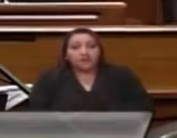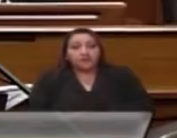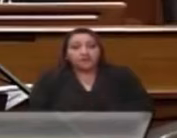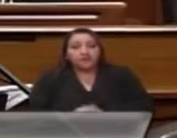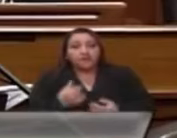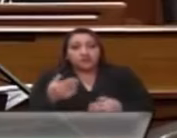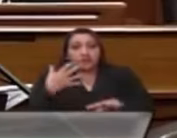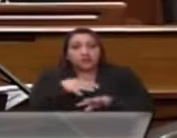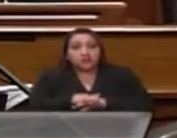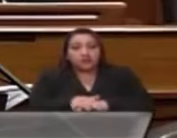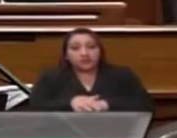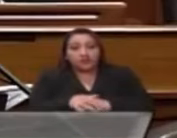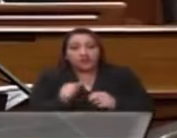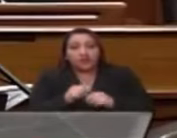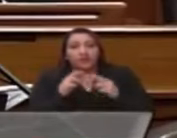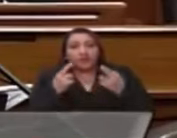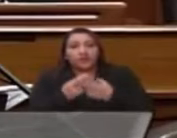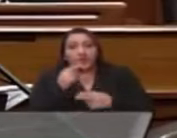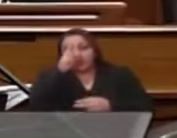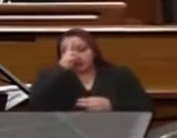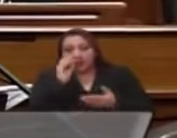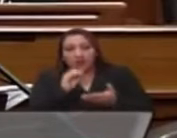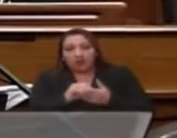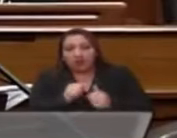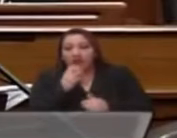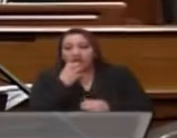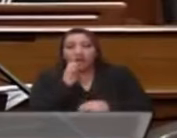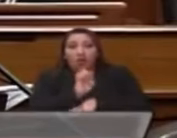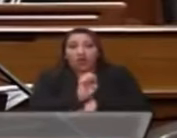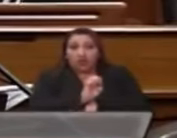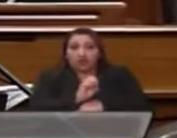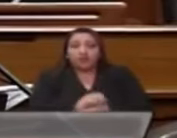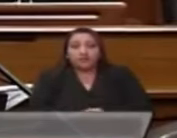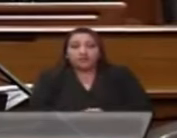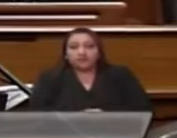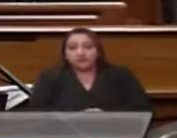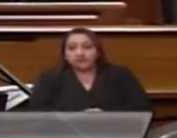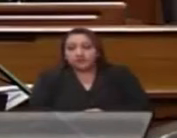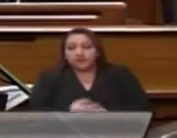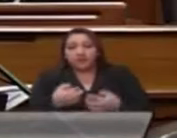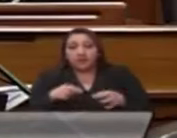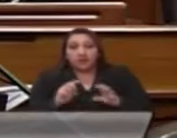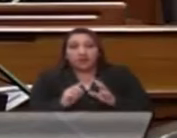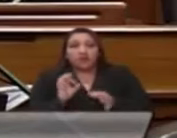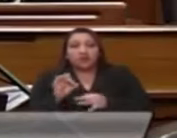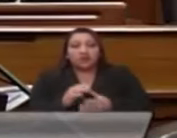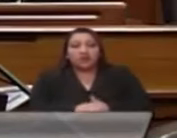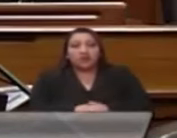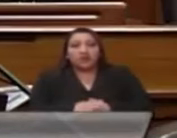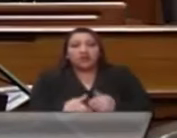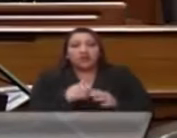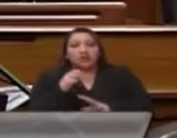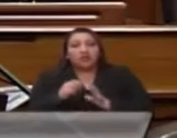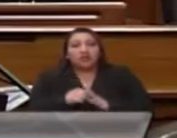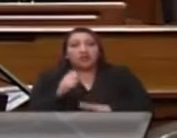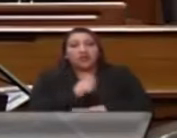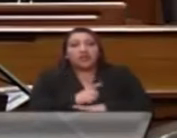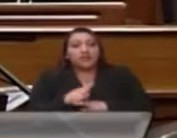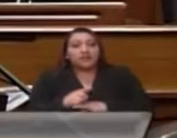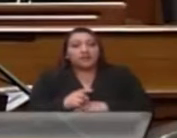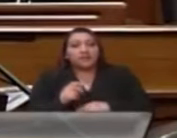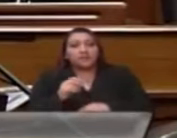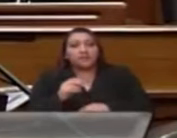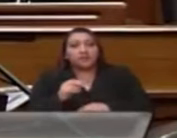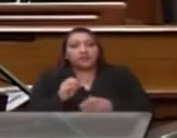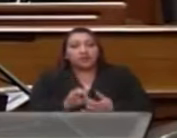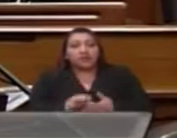se incluirá en las reuniones que el Perú sostendrá con Ecuador. Permítame subrayar que los proyectos de desarrollo